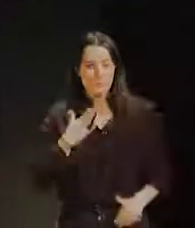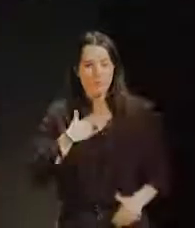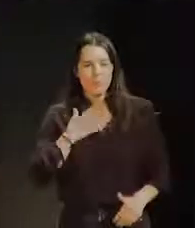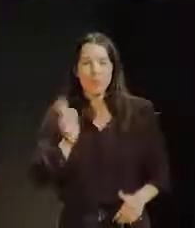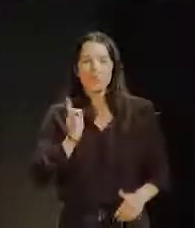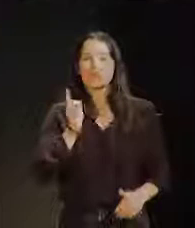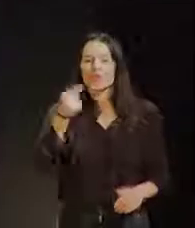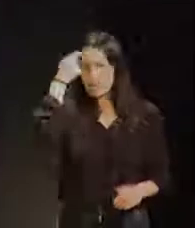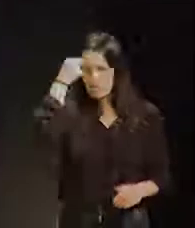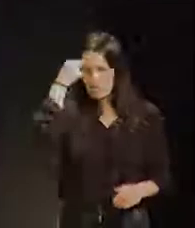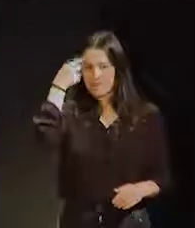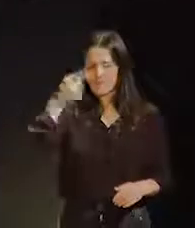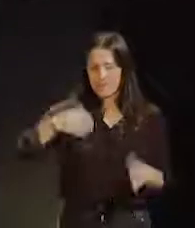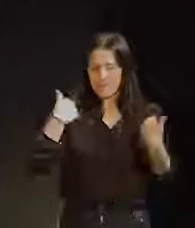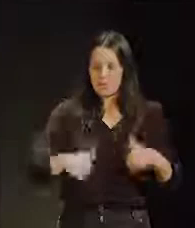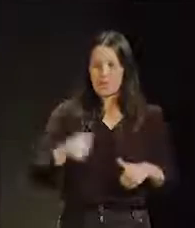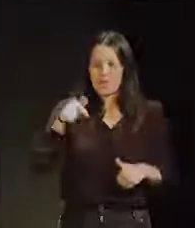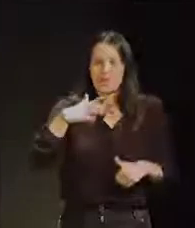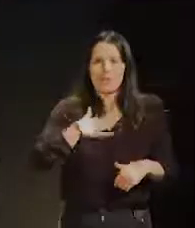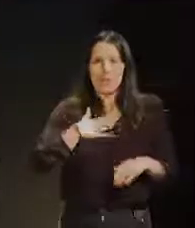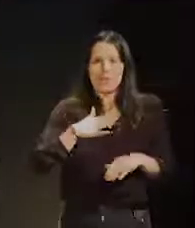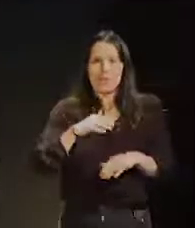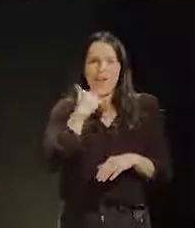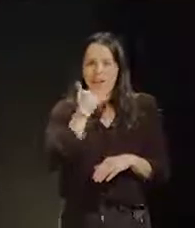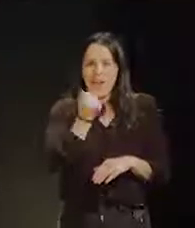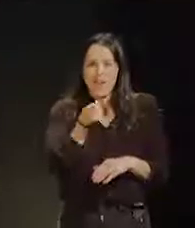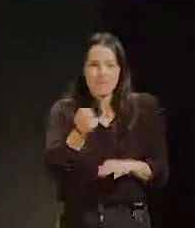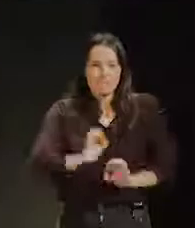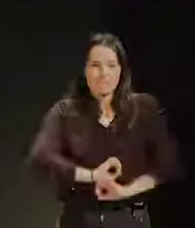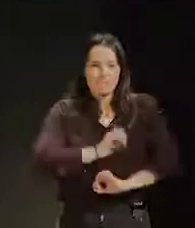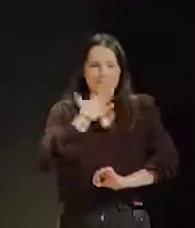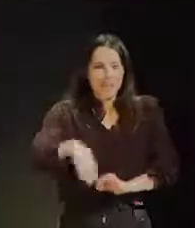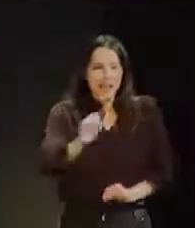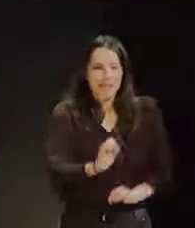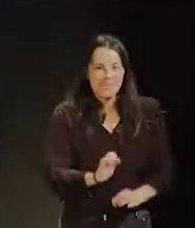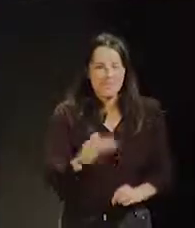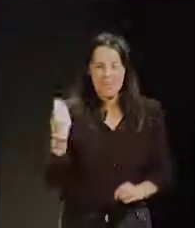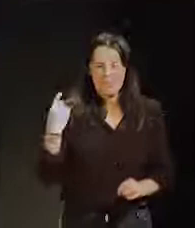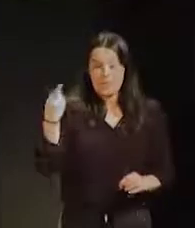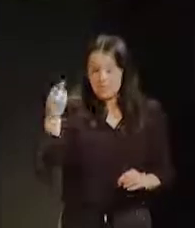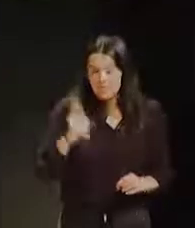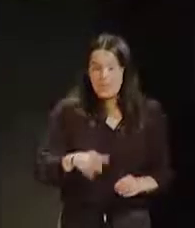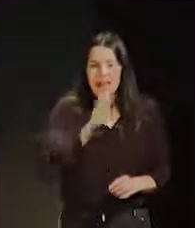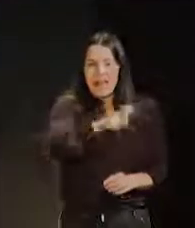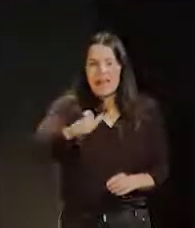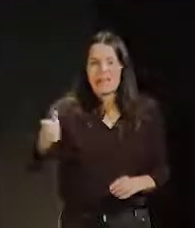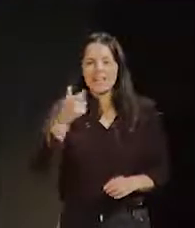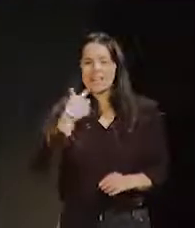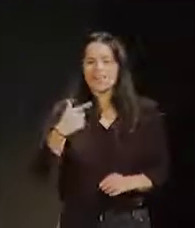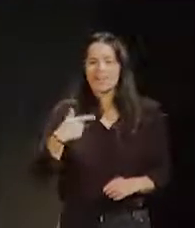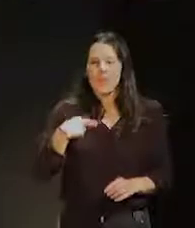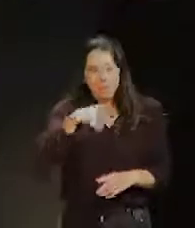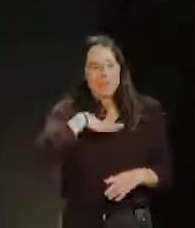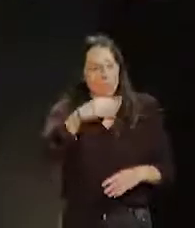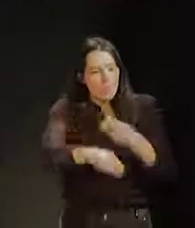para mí esto era una cosa revolucionaria. Y en el mismo tiempo pasaba que la gente venía diciéndome, ah, wow, tú puedes